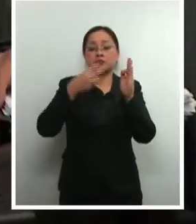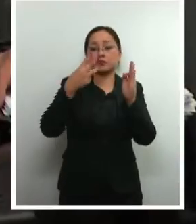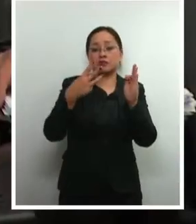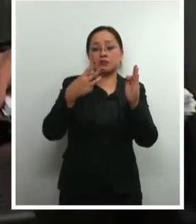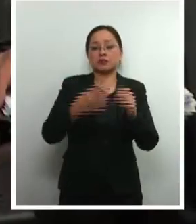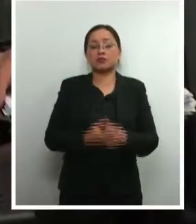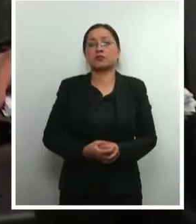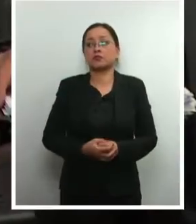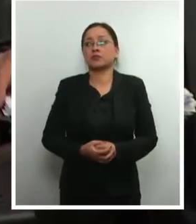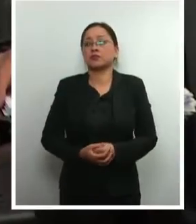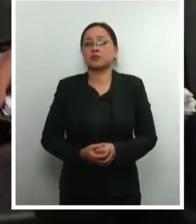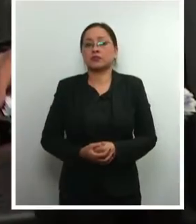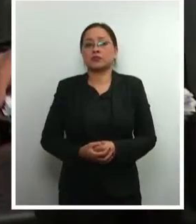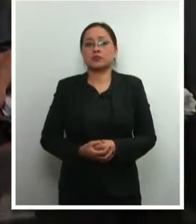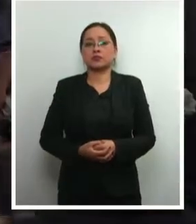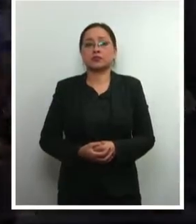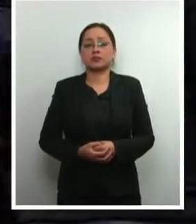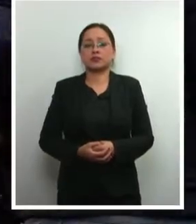3.